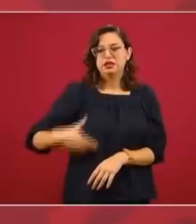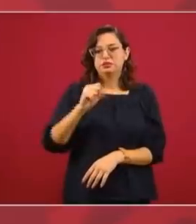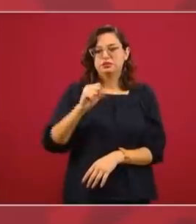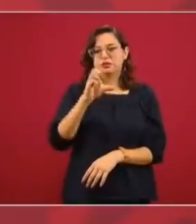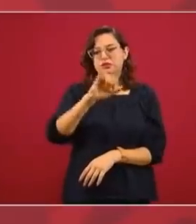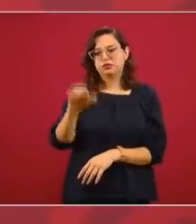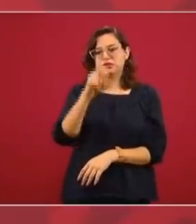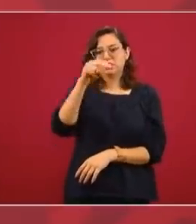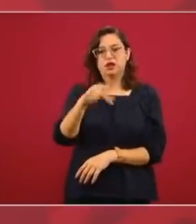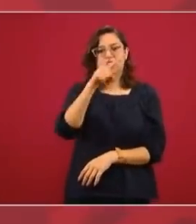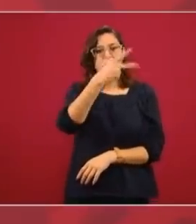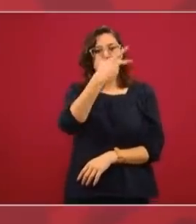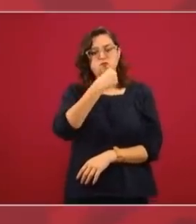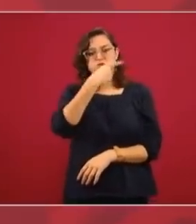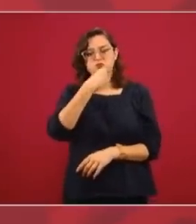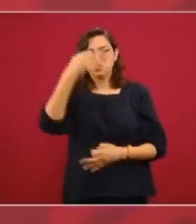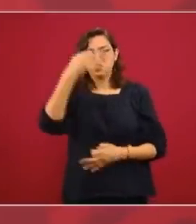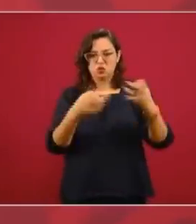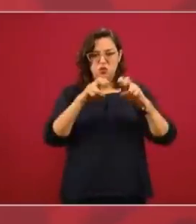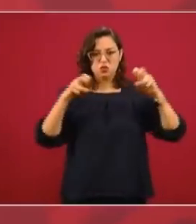un hombre íntegro,